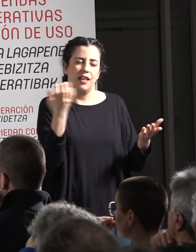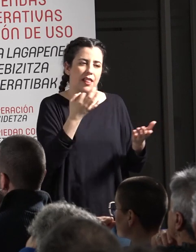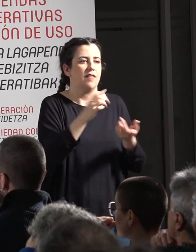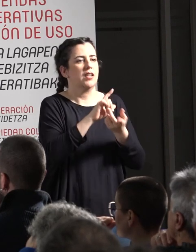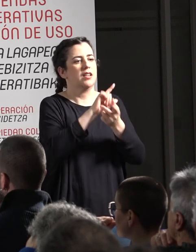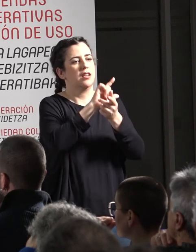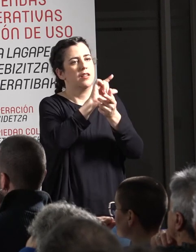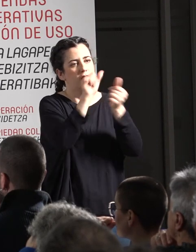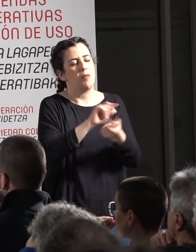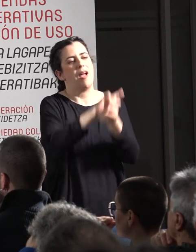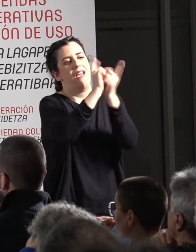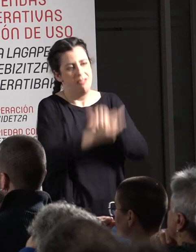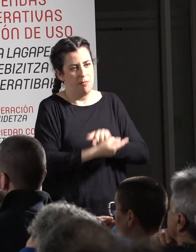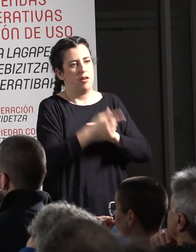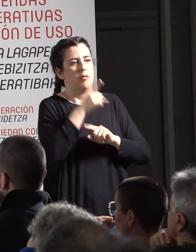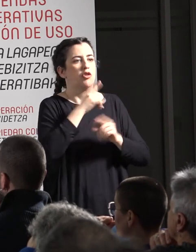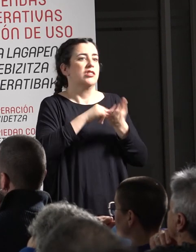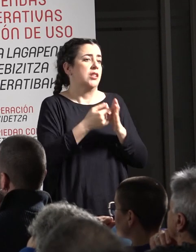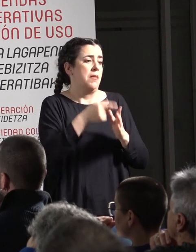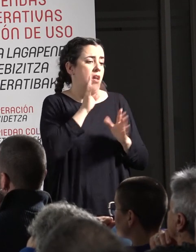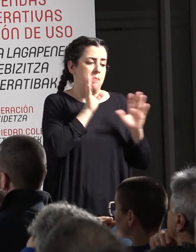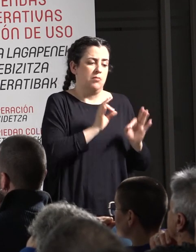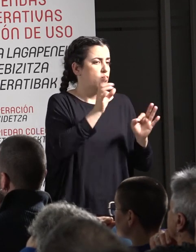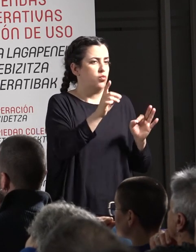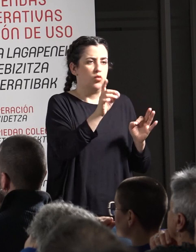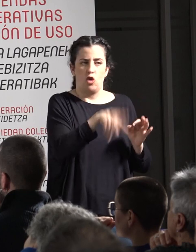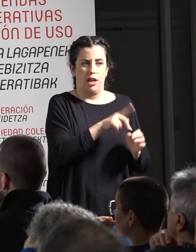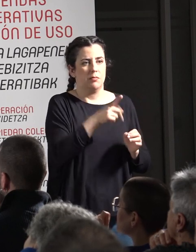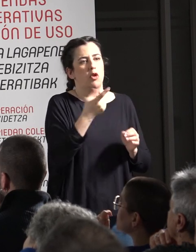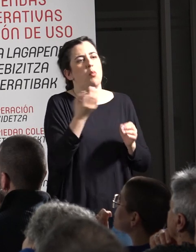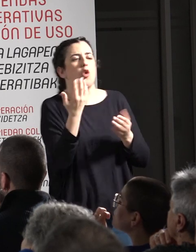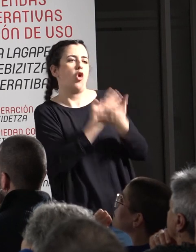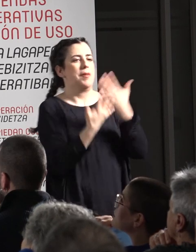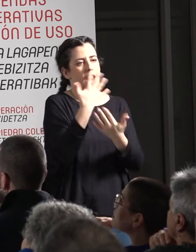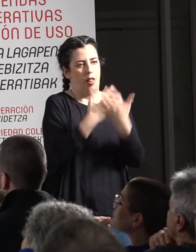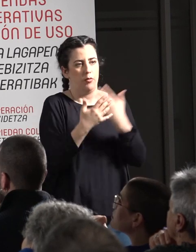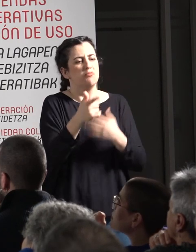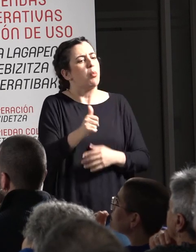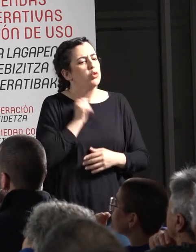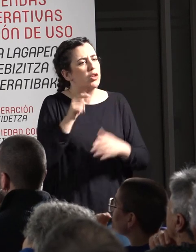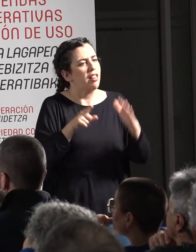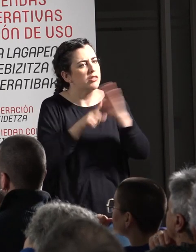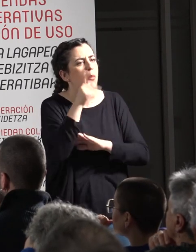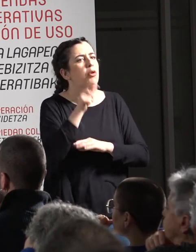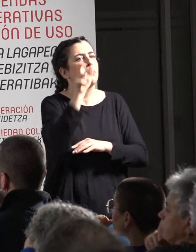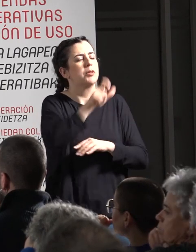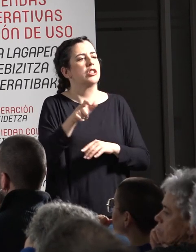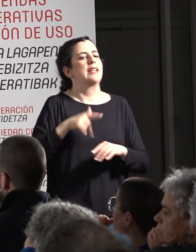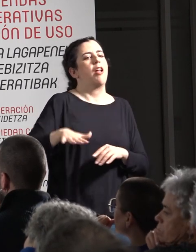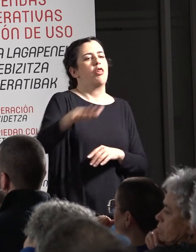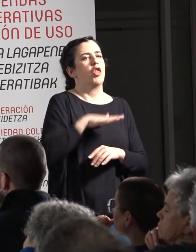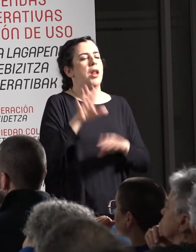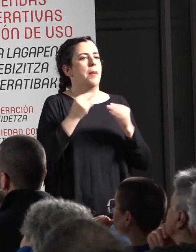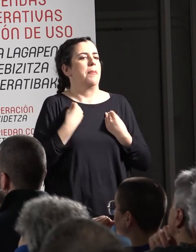porque no van a ser los mismos sistemas, pero son combinados. Y creo que esto aquí hay una oportunidad de desarrollo porque generan personas afincadas en el territorio